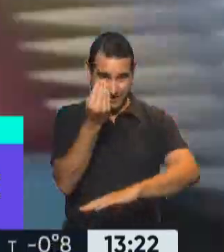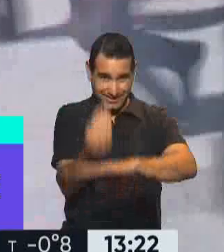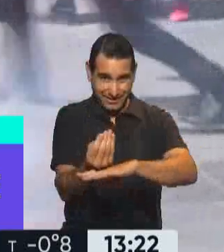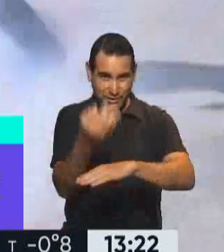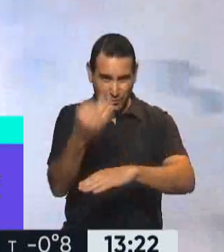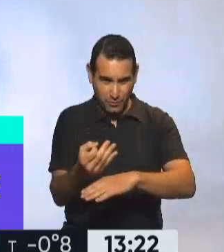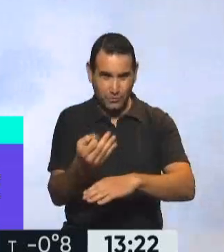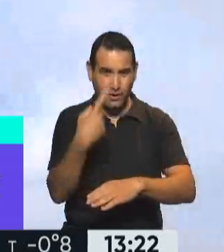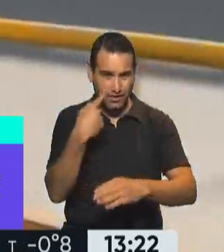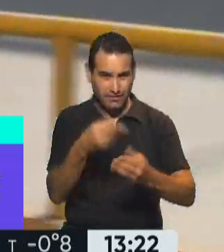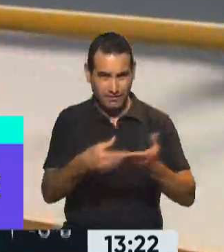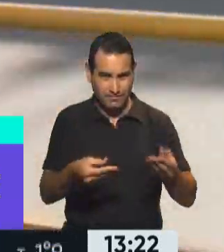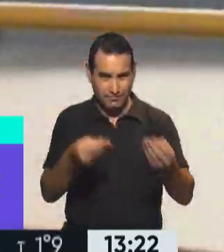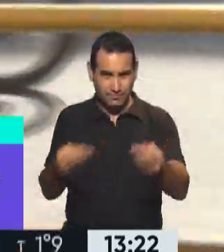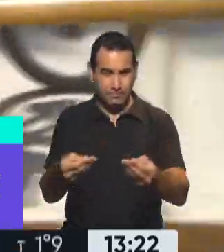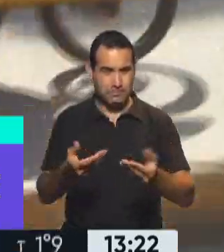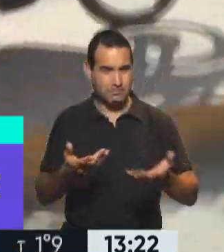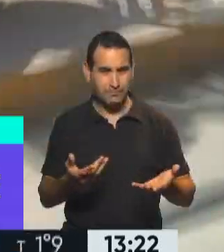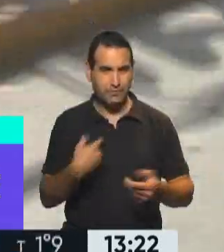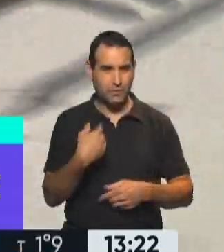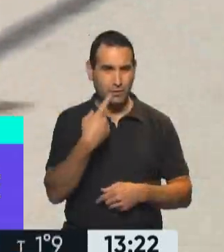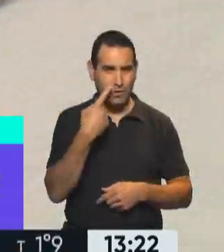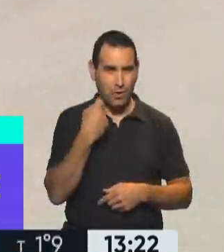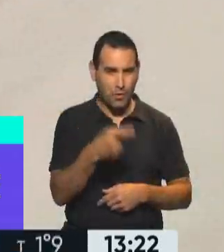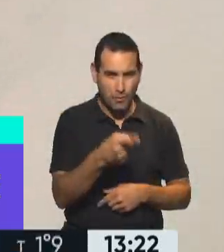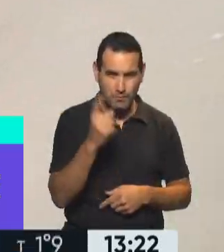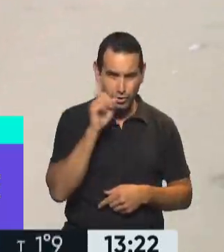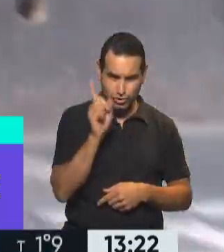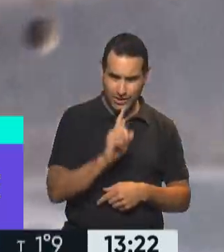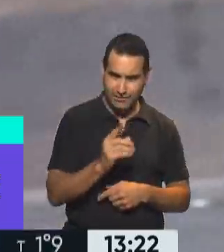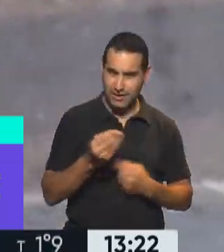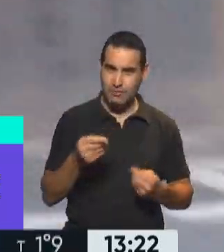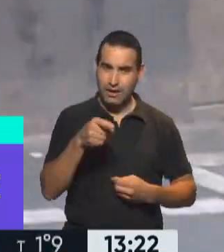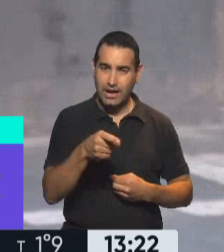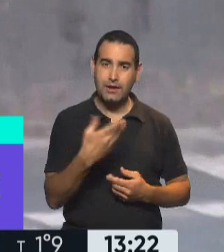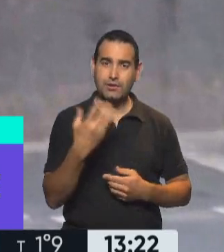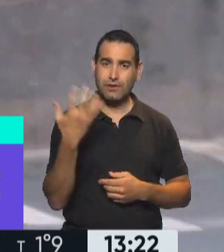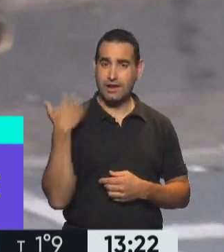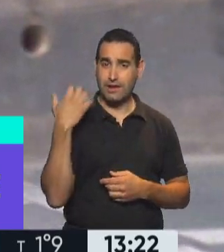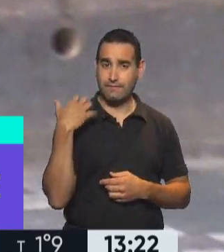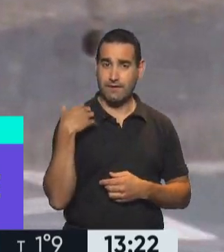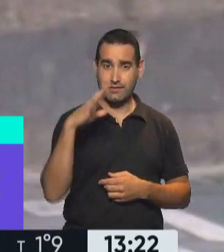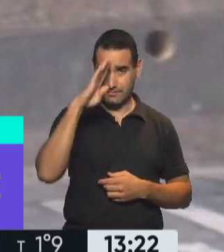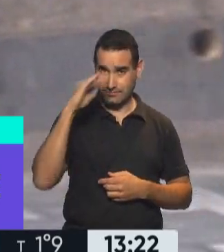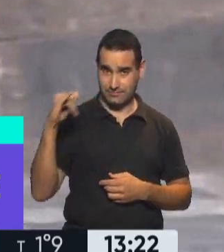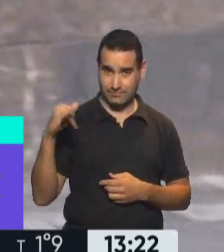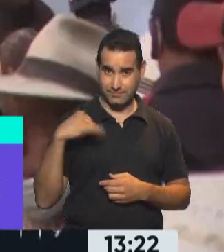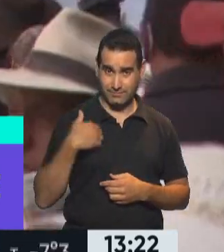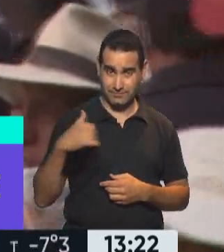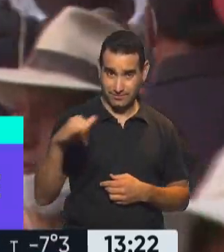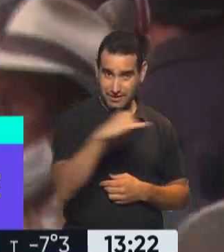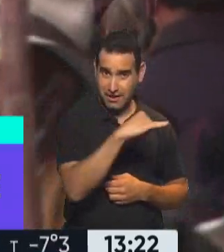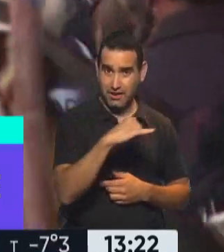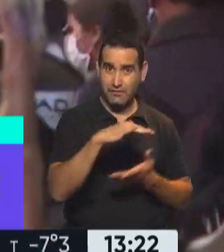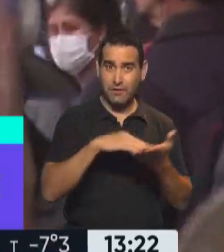el conducto regular de la llegada. Este agradecimiento que da el comandante de la Fuerza Aérea no pasó